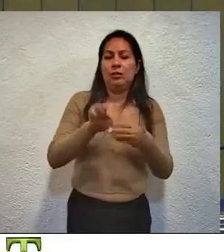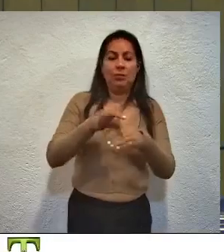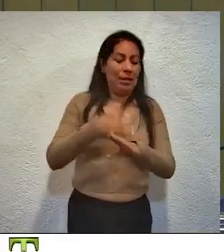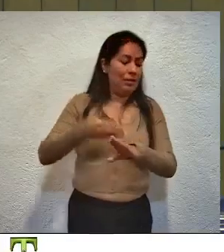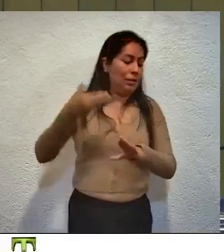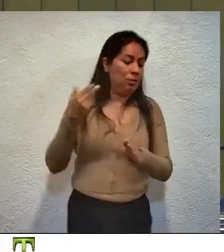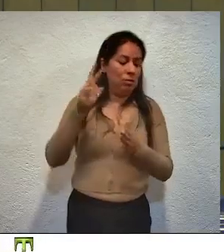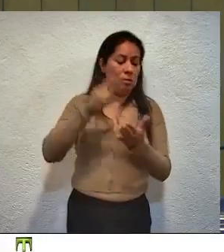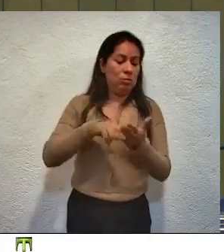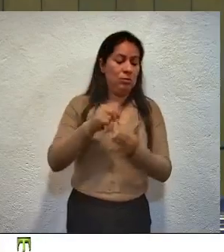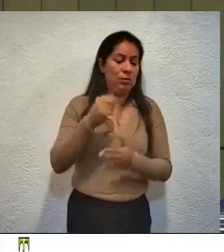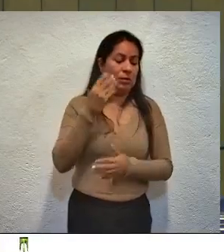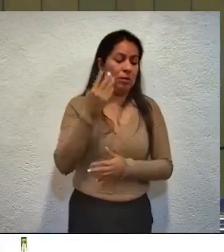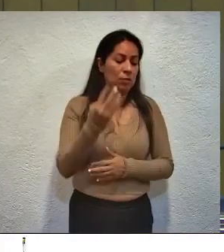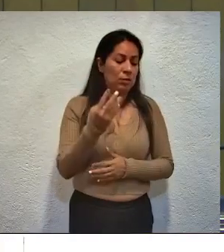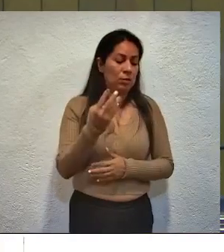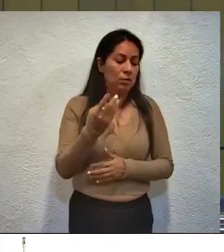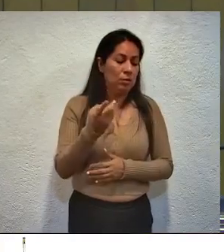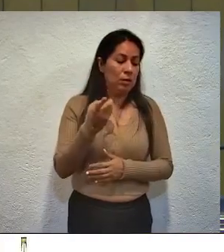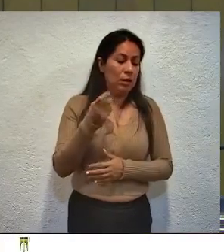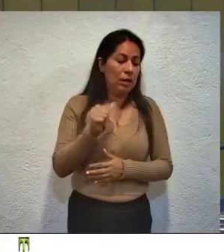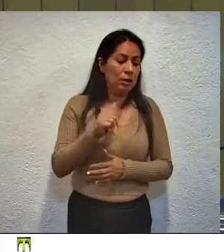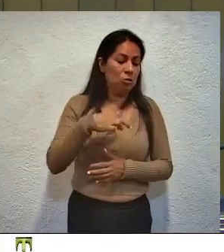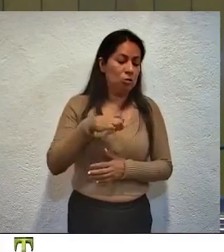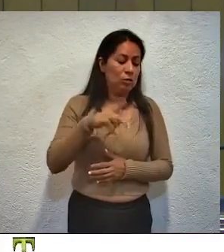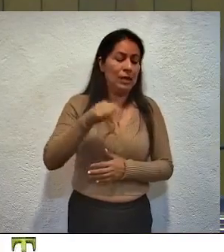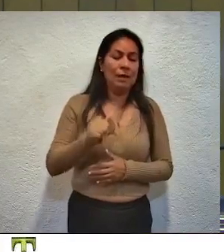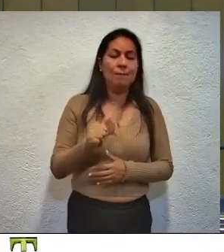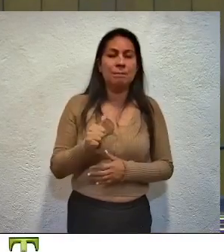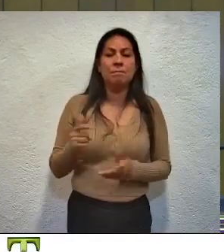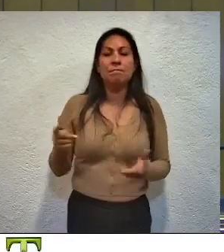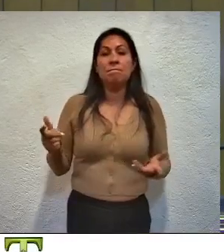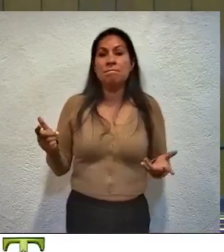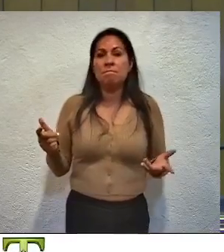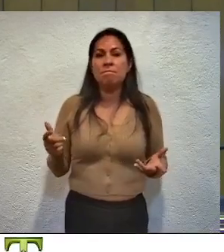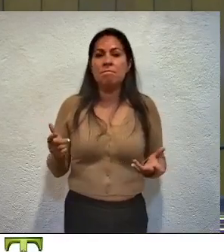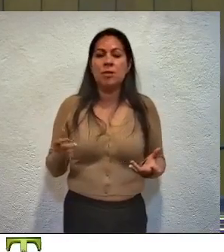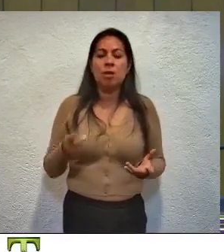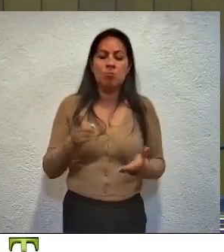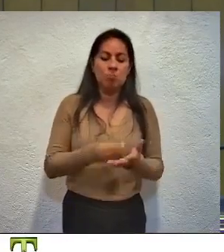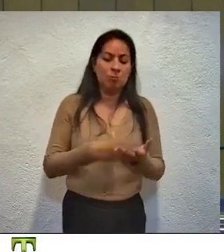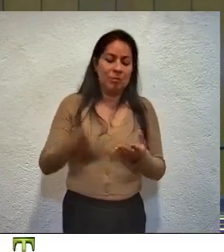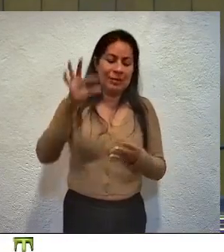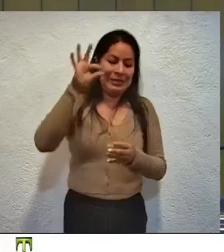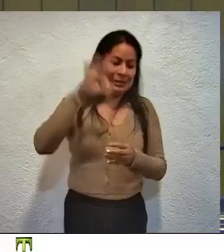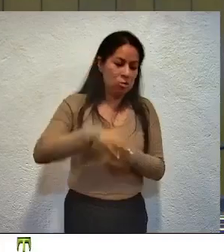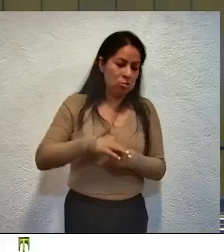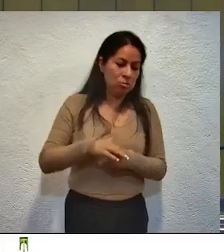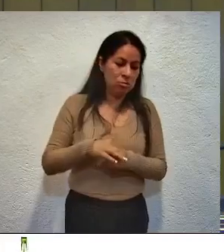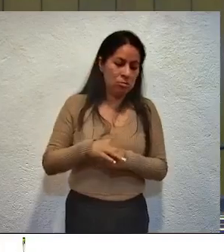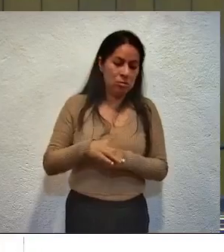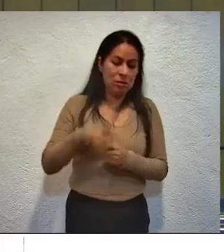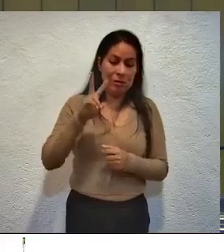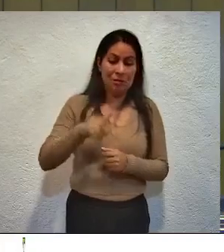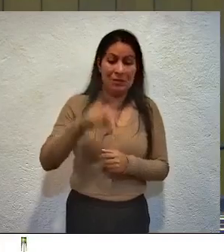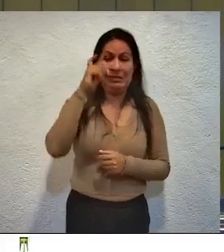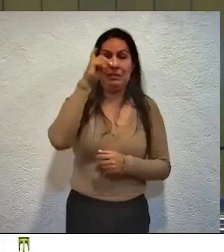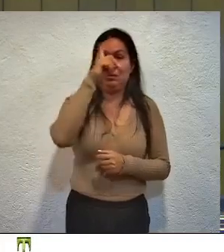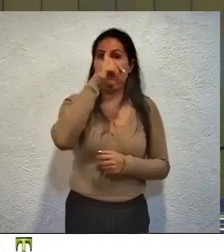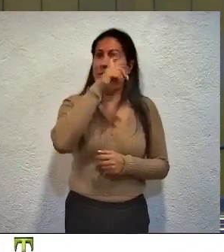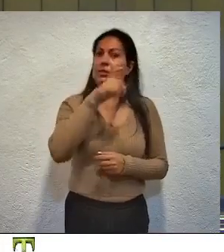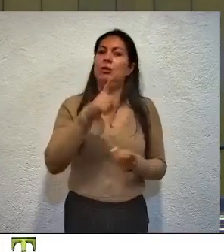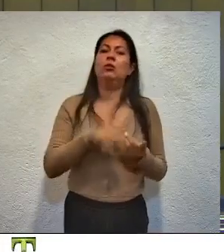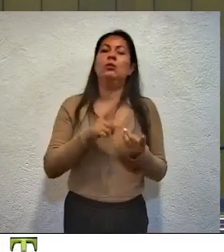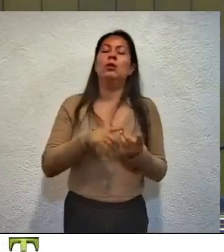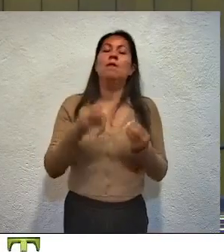en el 2024, pues Ayutla fue una elección, la verdad, muy compleja, en